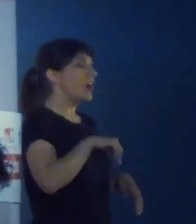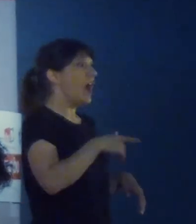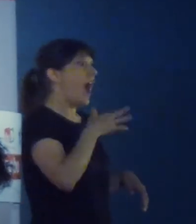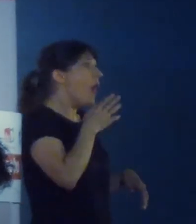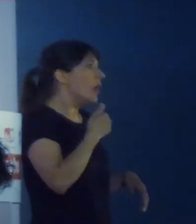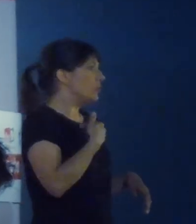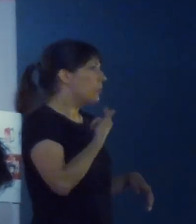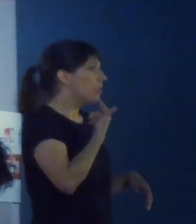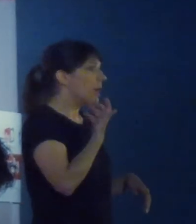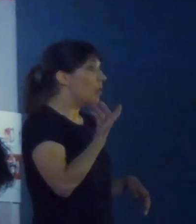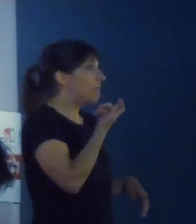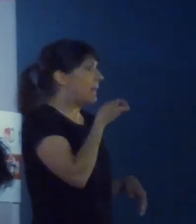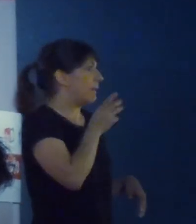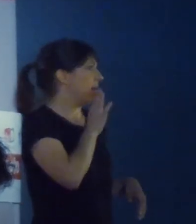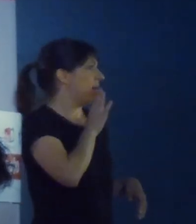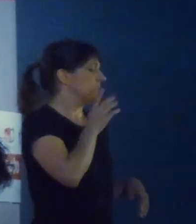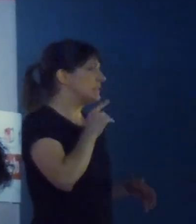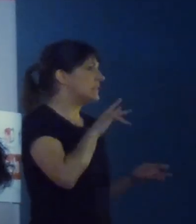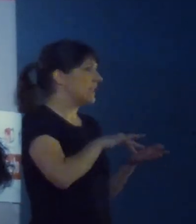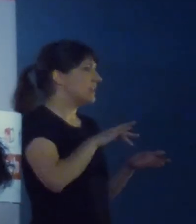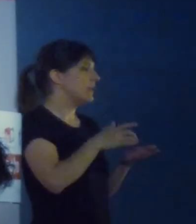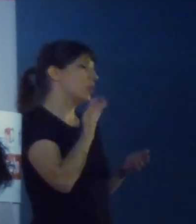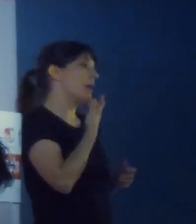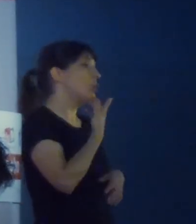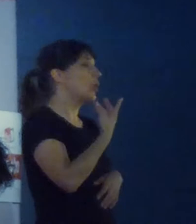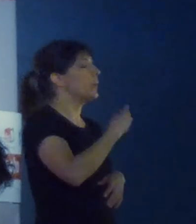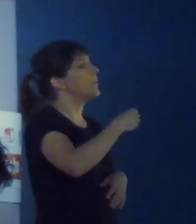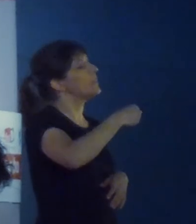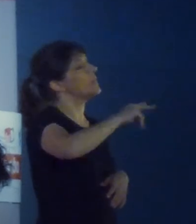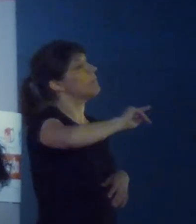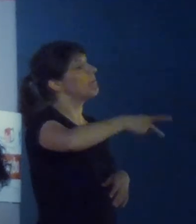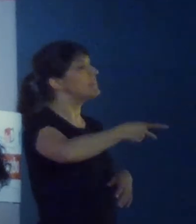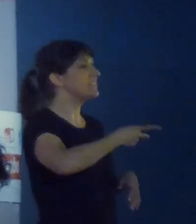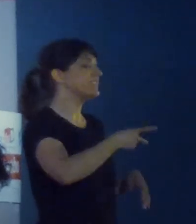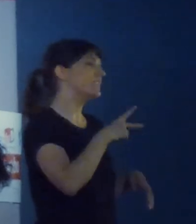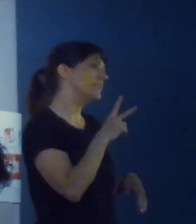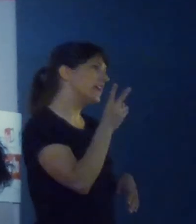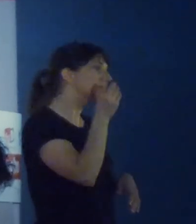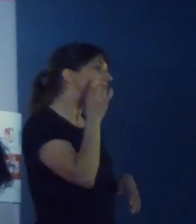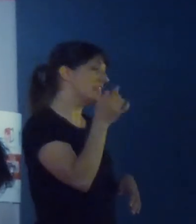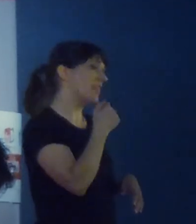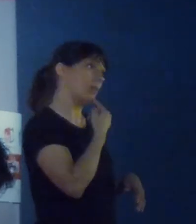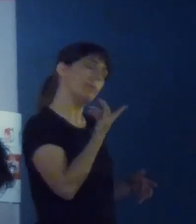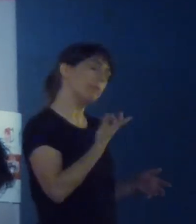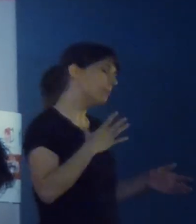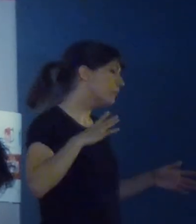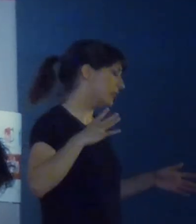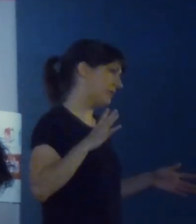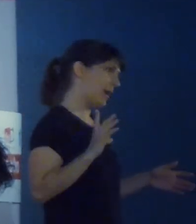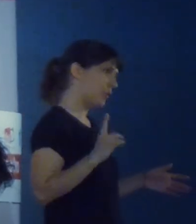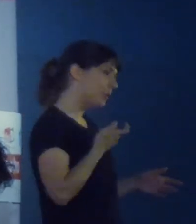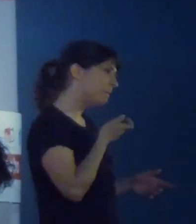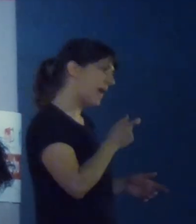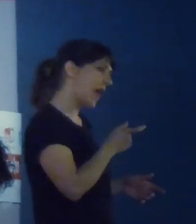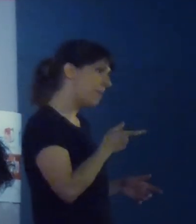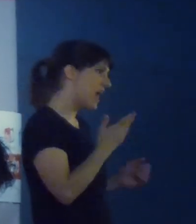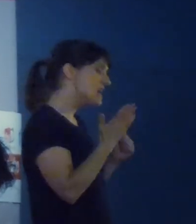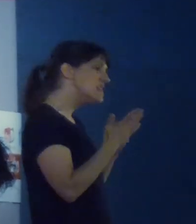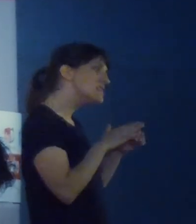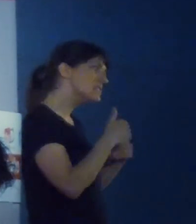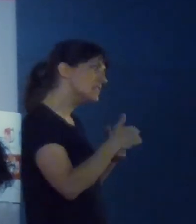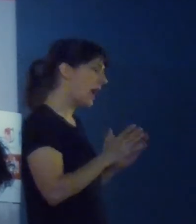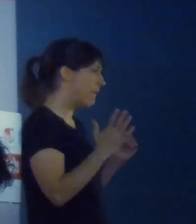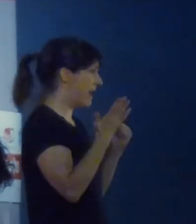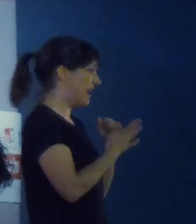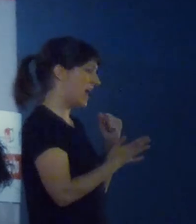digo, sale o vicepresidente Santalice e o señor Beiras, imos eliminar eso de Cámara de Gas. Non entende a diferencia